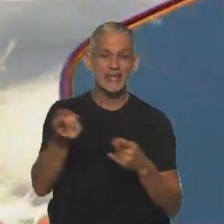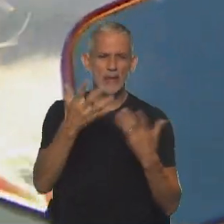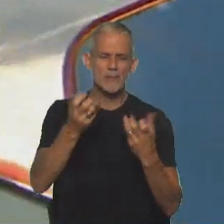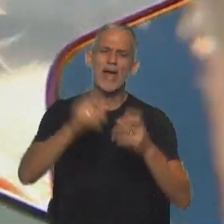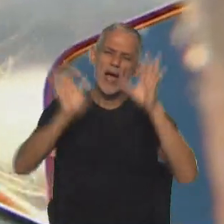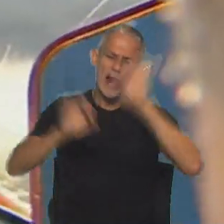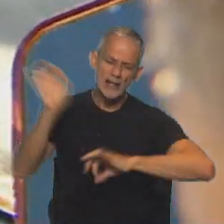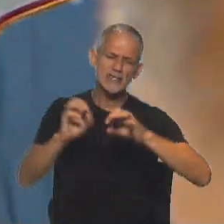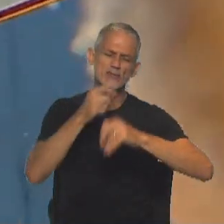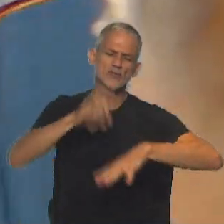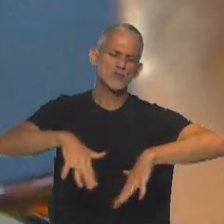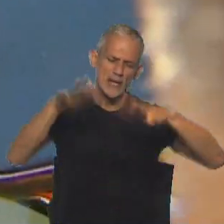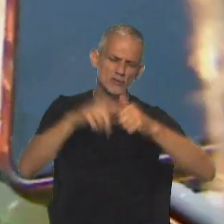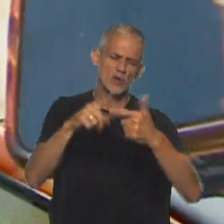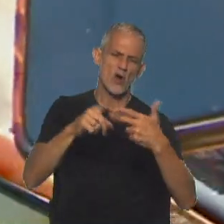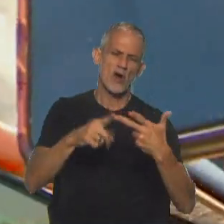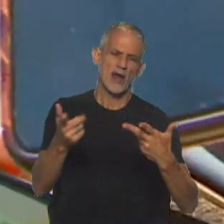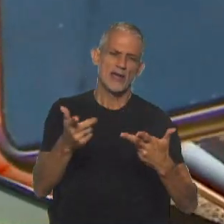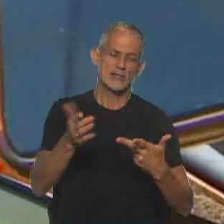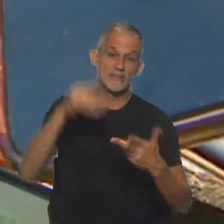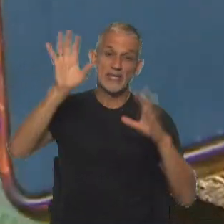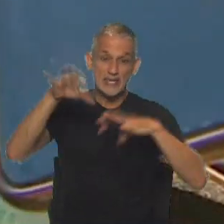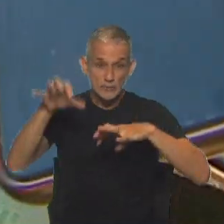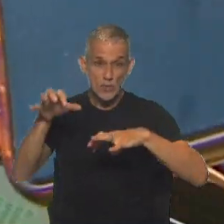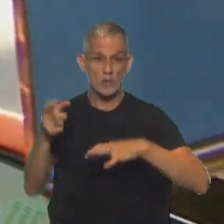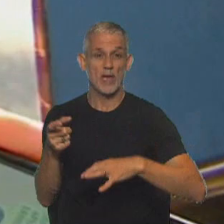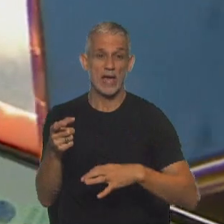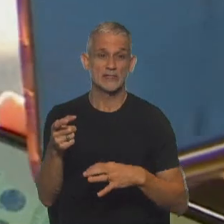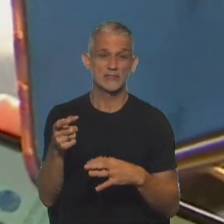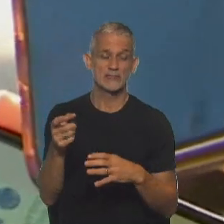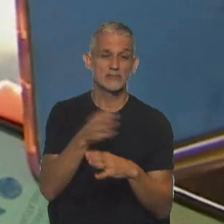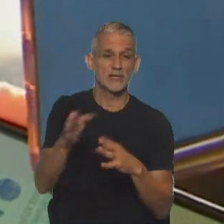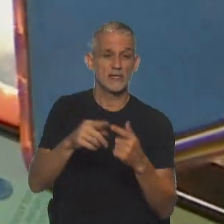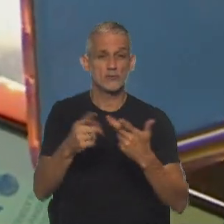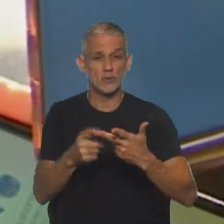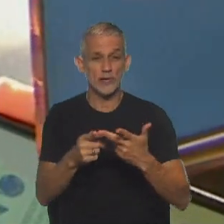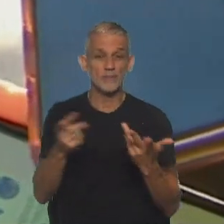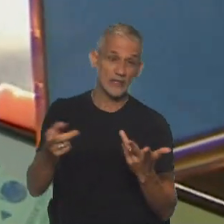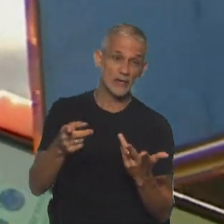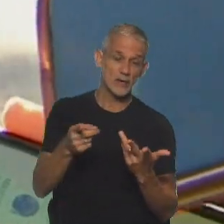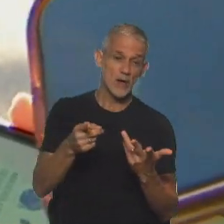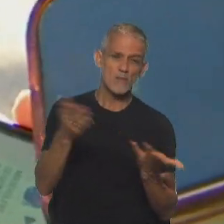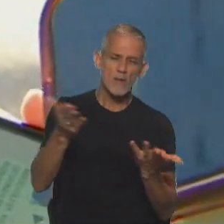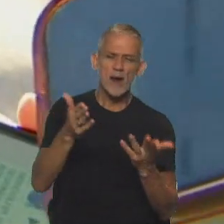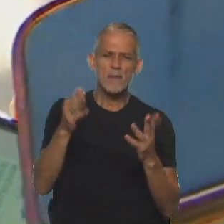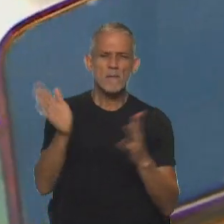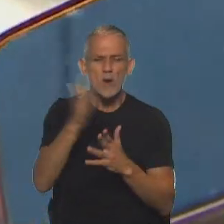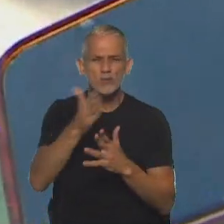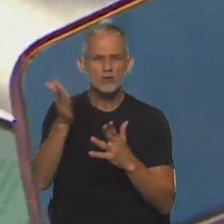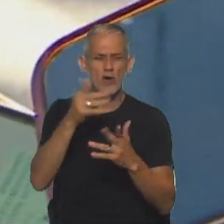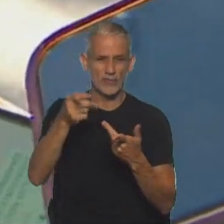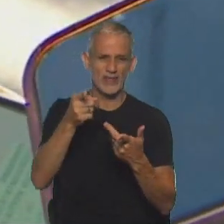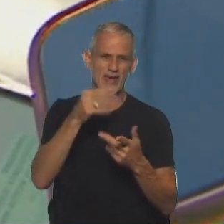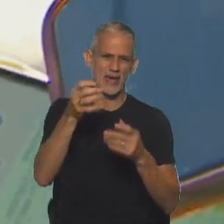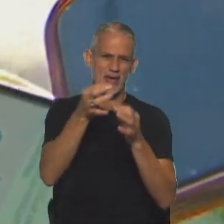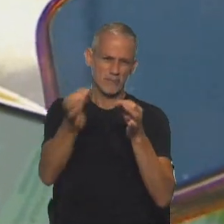granizo, las inundaciones y también, por supuesto, las lluvias que han hecho mucho daño al sistema productivo vitivinícola de Mendoza, y por eso fuimos a